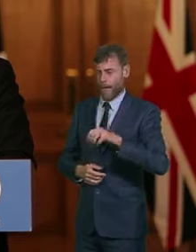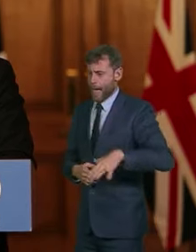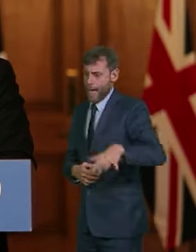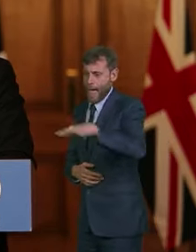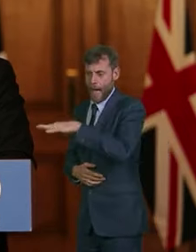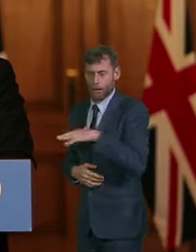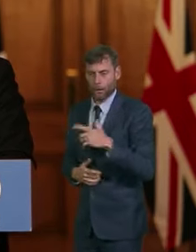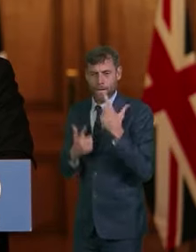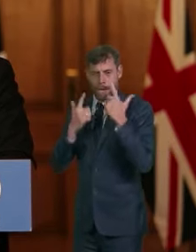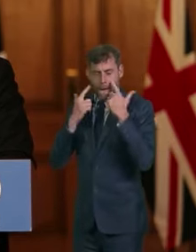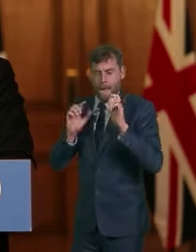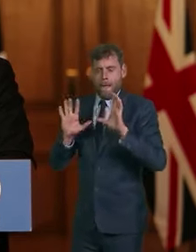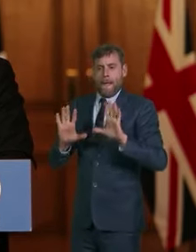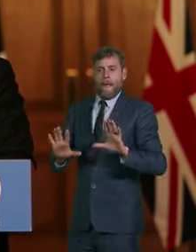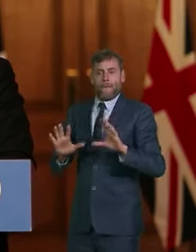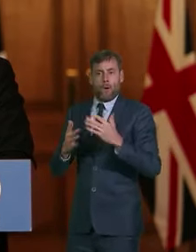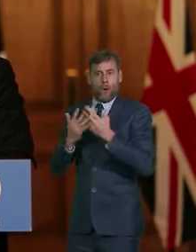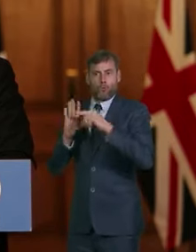del país.